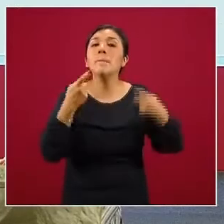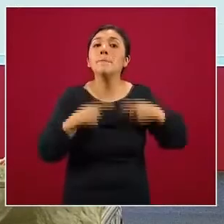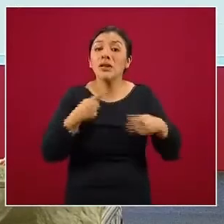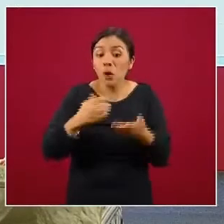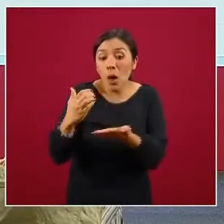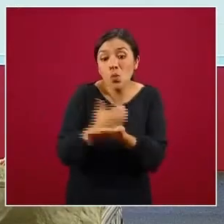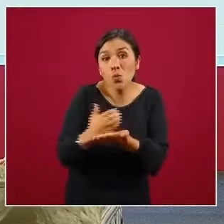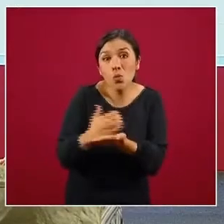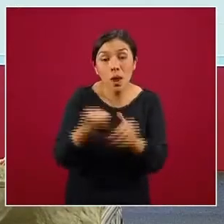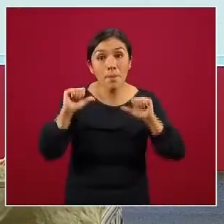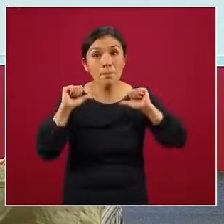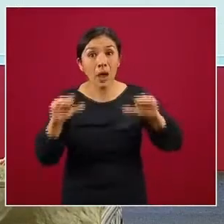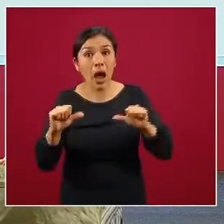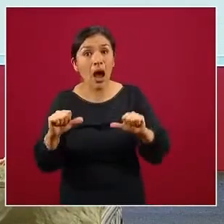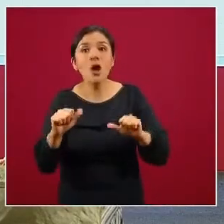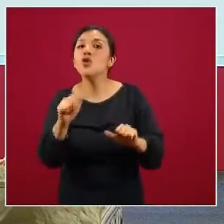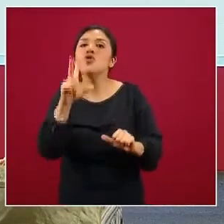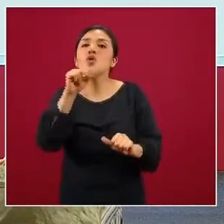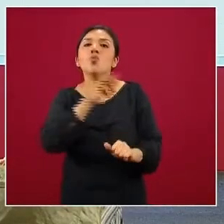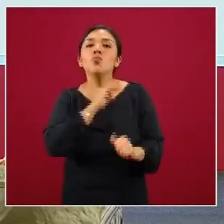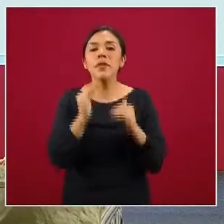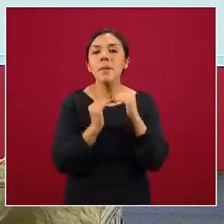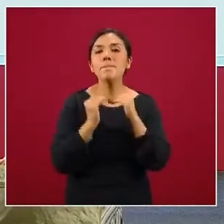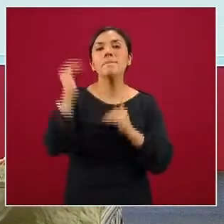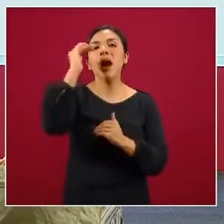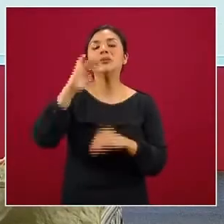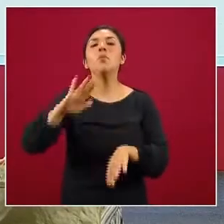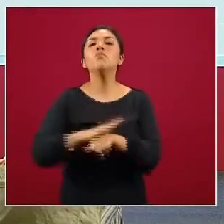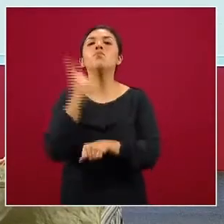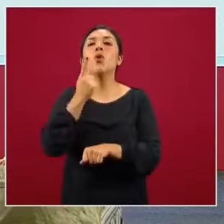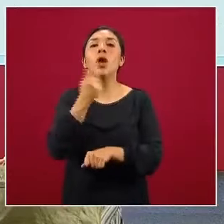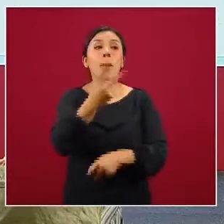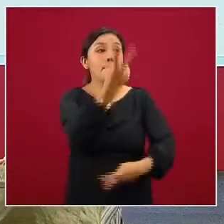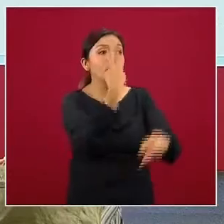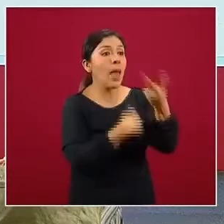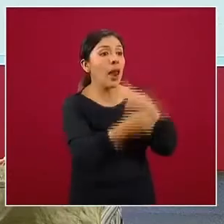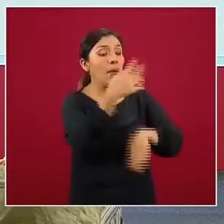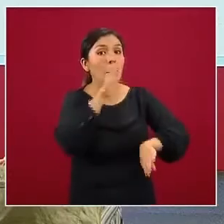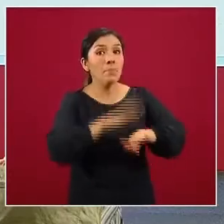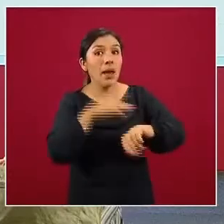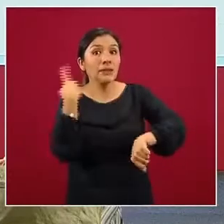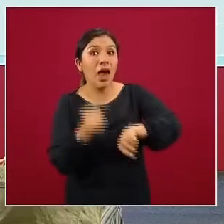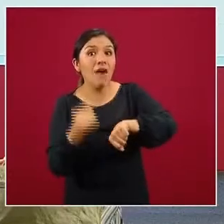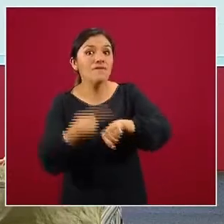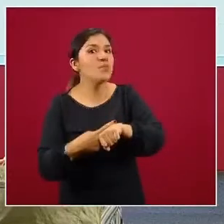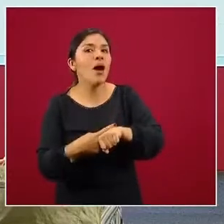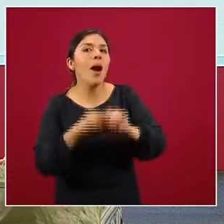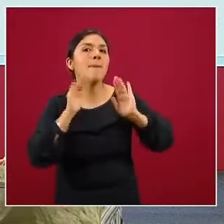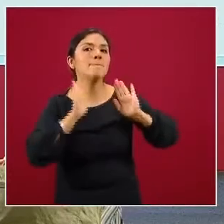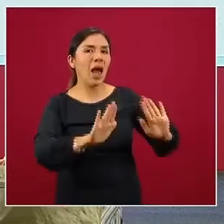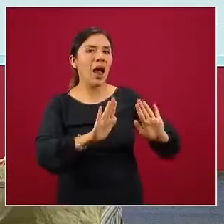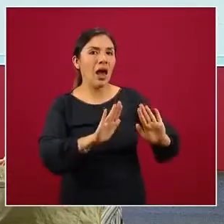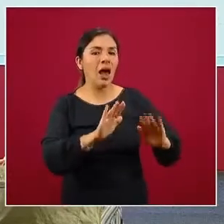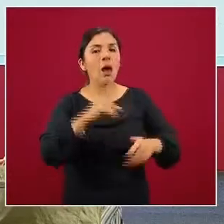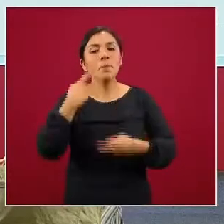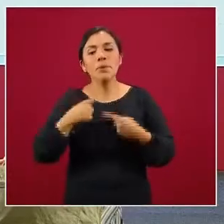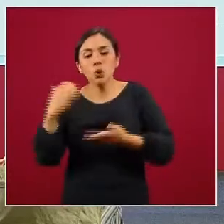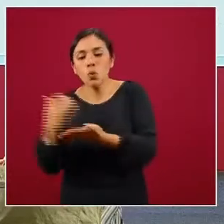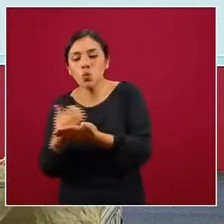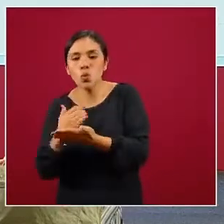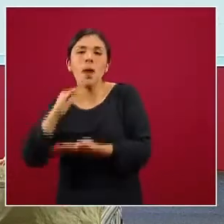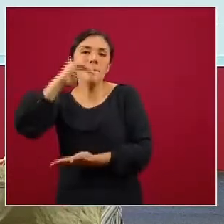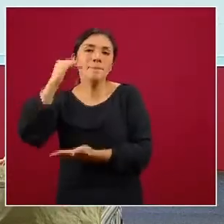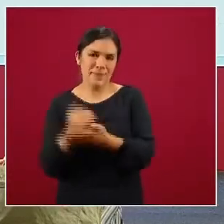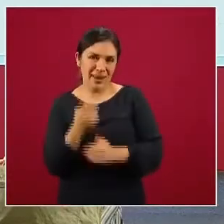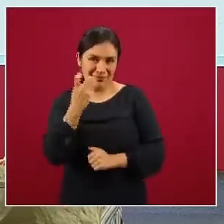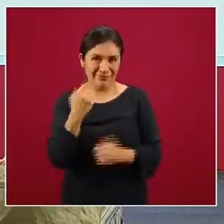personas recuperadas ya no está en aumento porque ya no está creciendo los casos nuevos. ¿Sí?